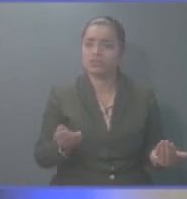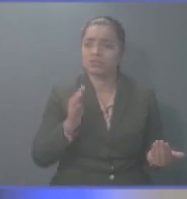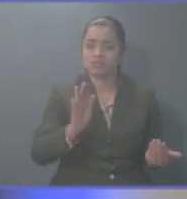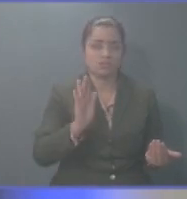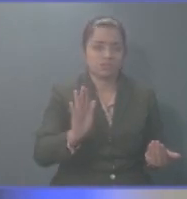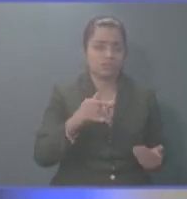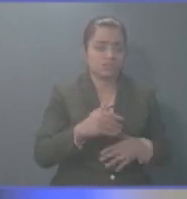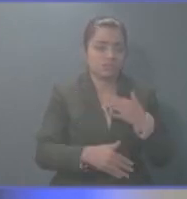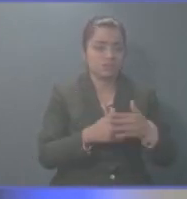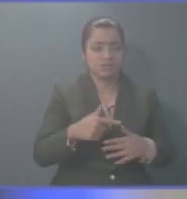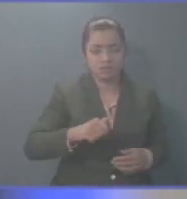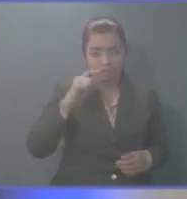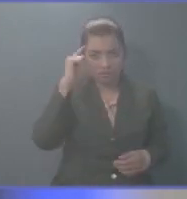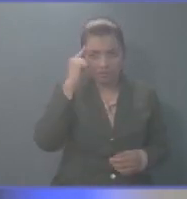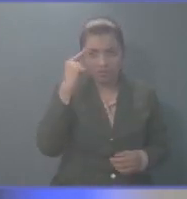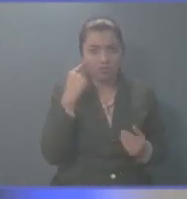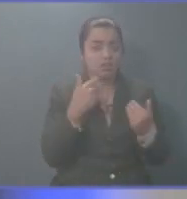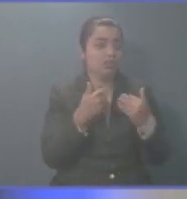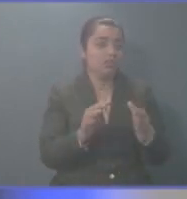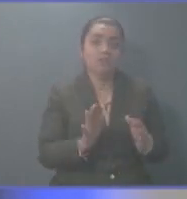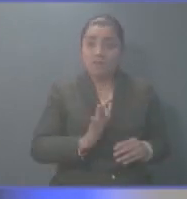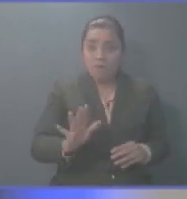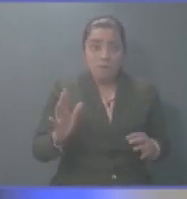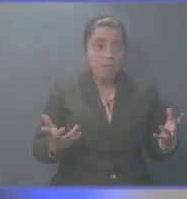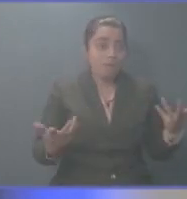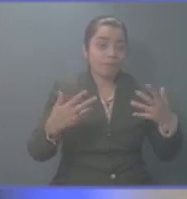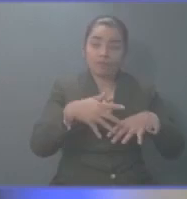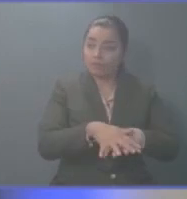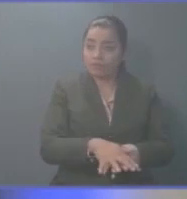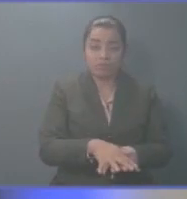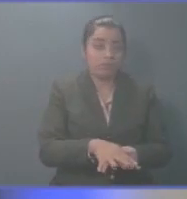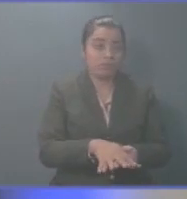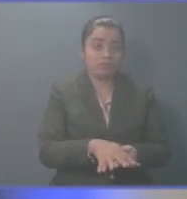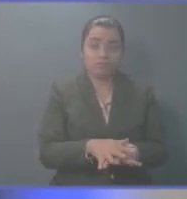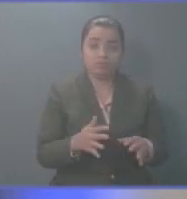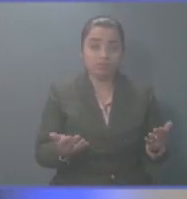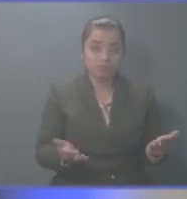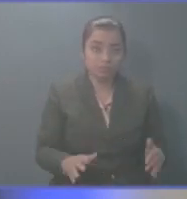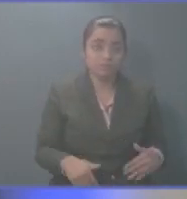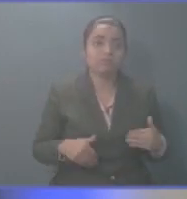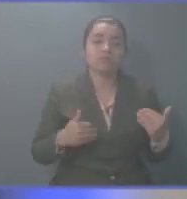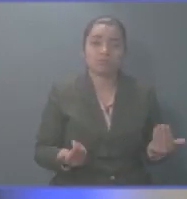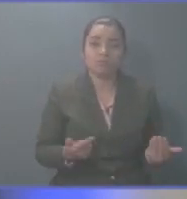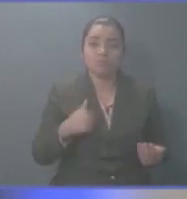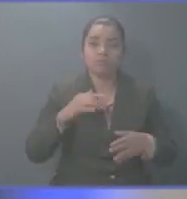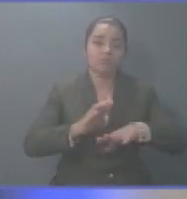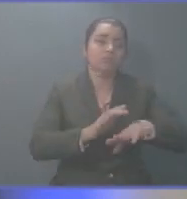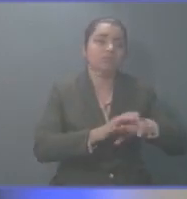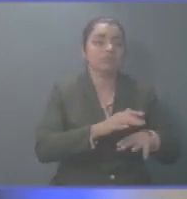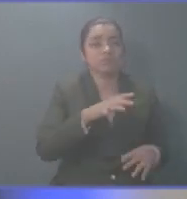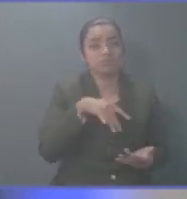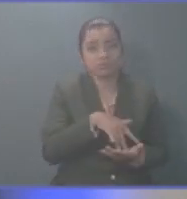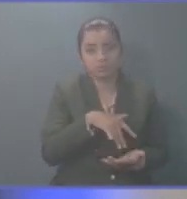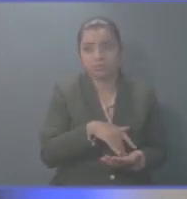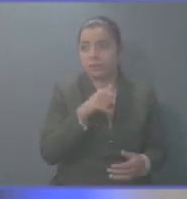sus líneas de pensamiento son divergentes, nunca van a coincidir, y por eso es que yo llamo a la población a la prudencia, a